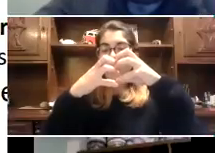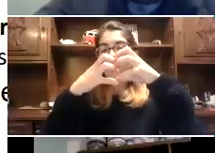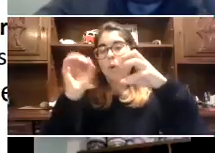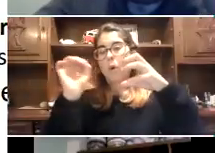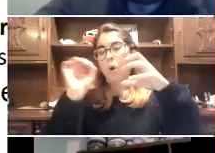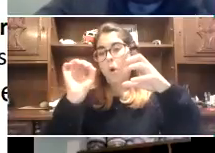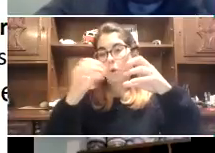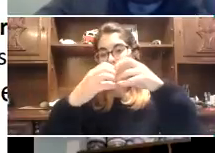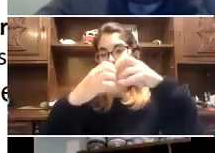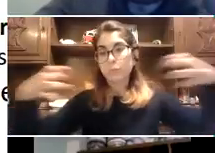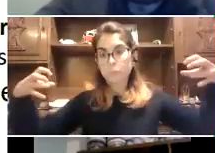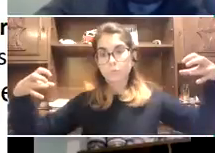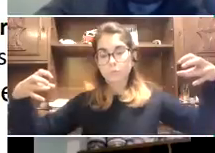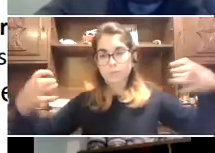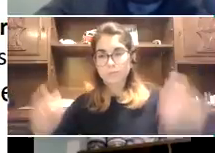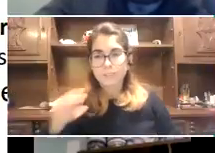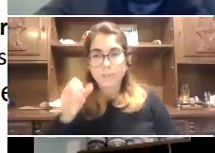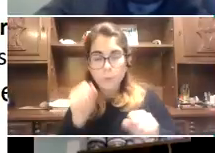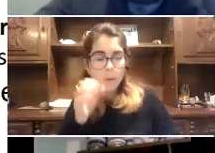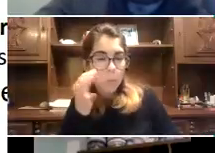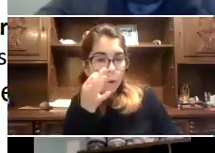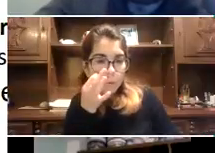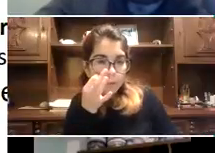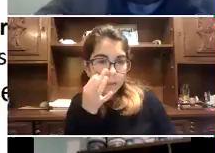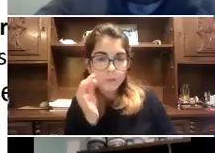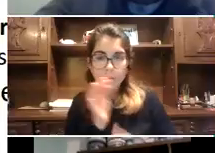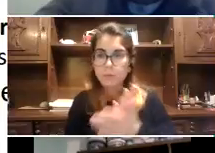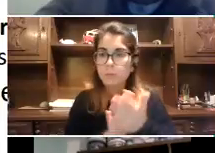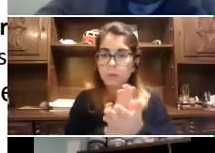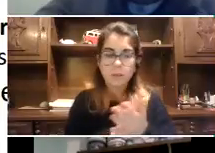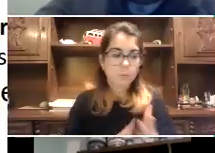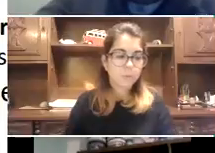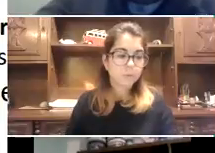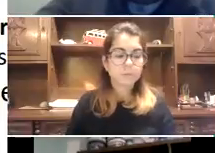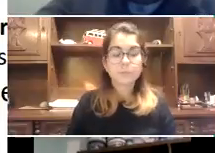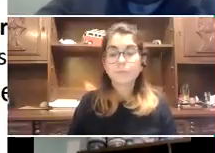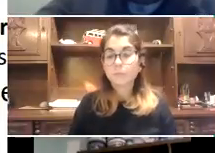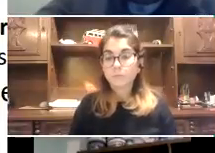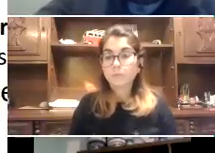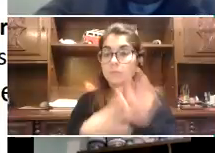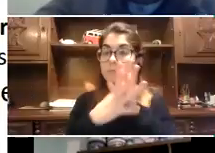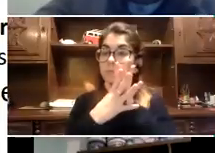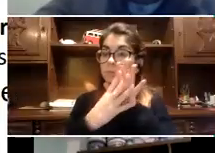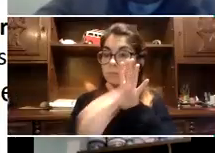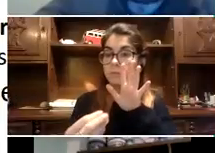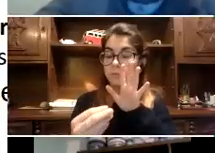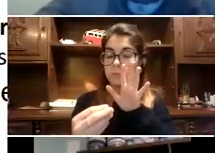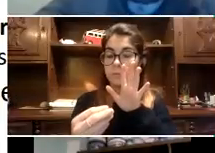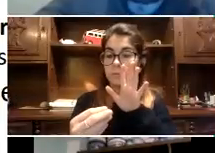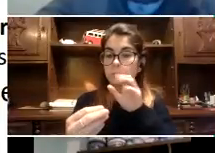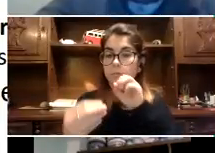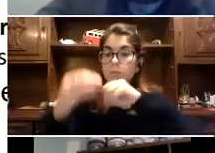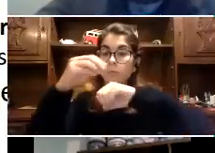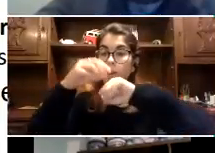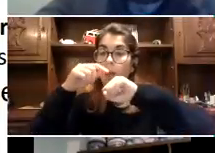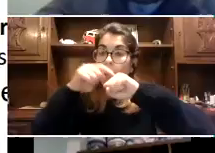empírico, que se observa desde el punto de vista físico. Entonces, el modelo atómico que tiene estas